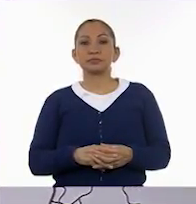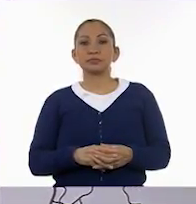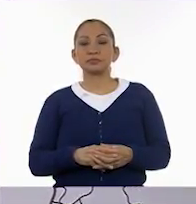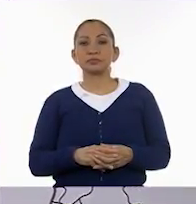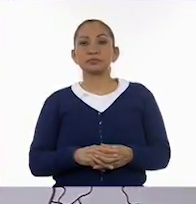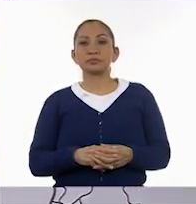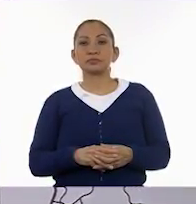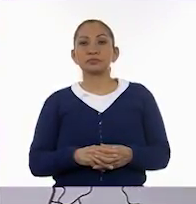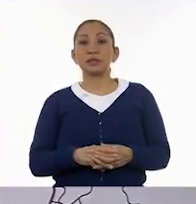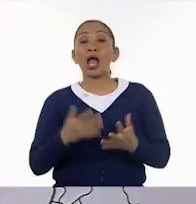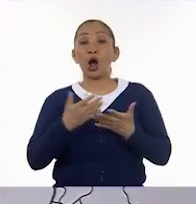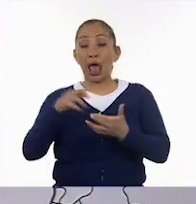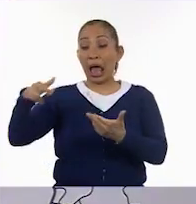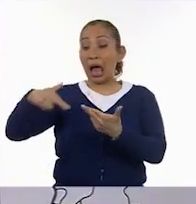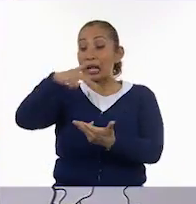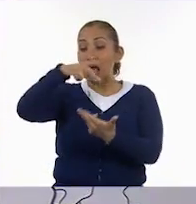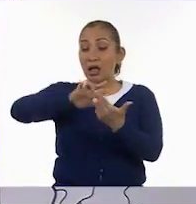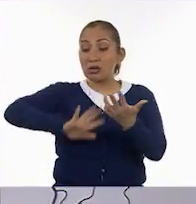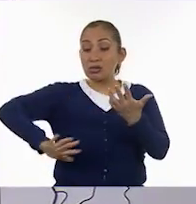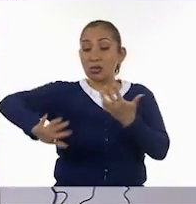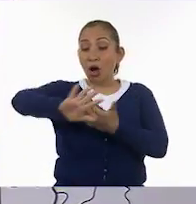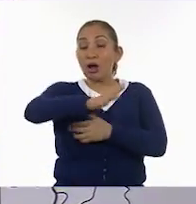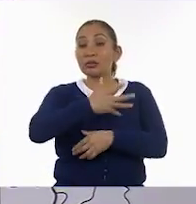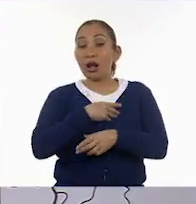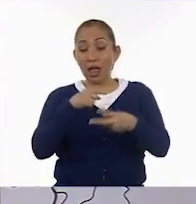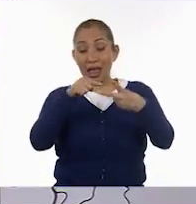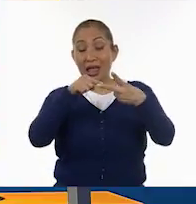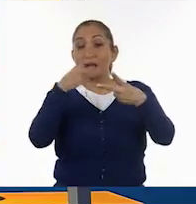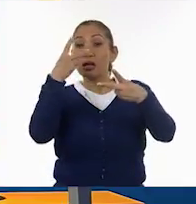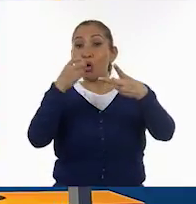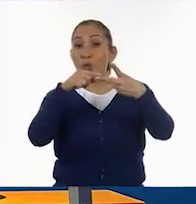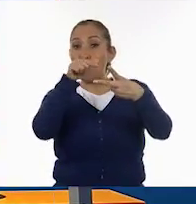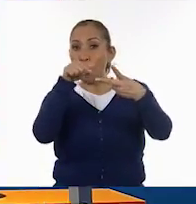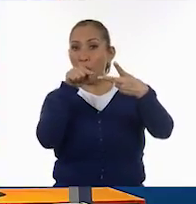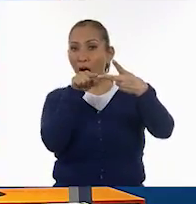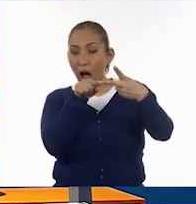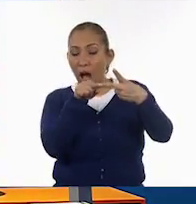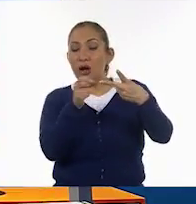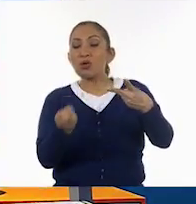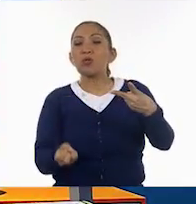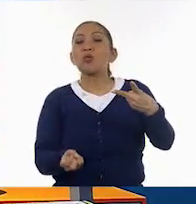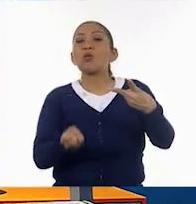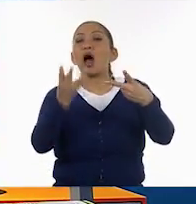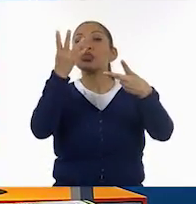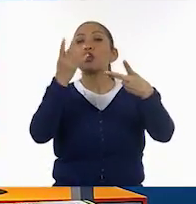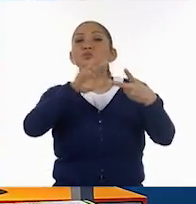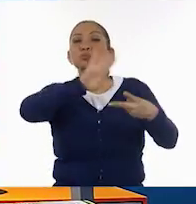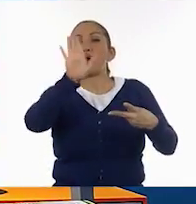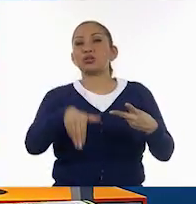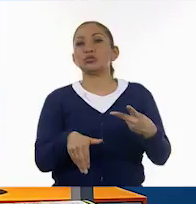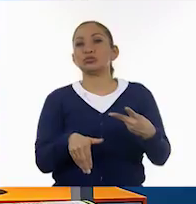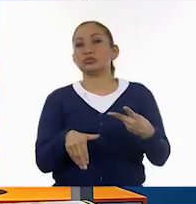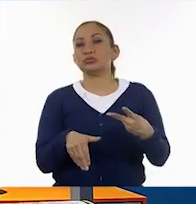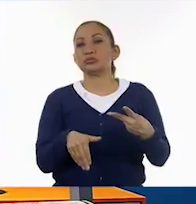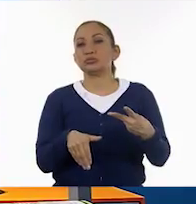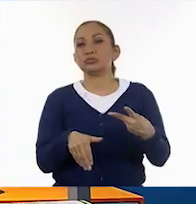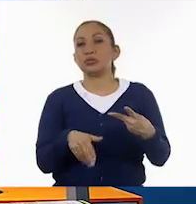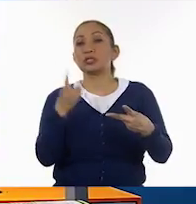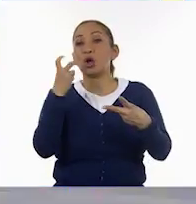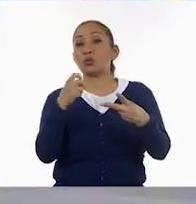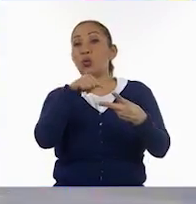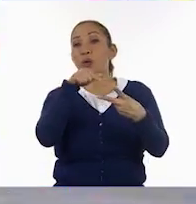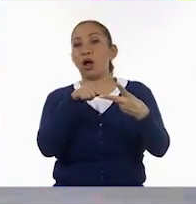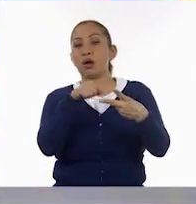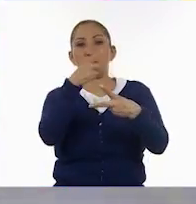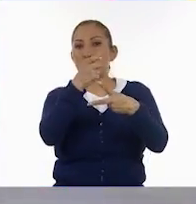Ahora tenemos región que ocupa el segundo lugar en el número de muertes. Segundo